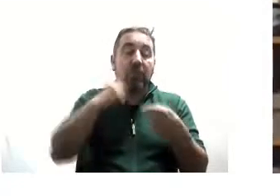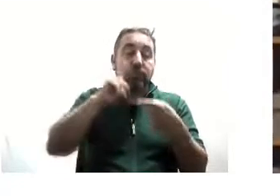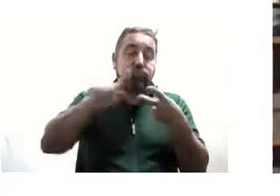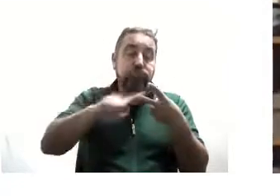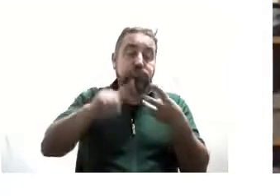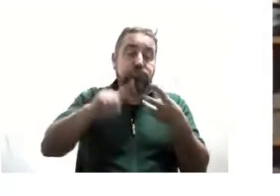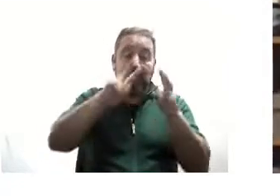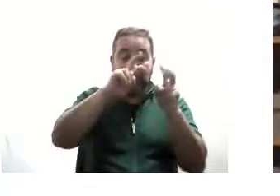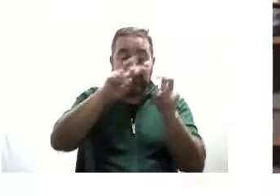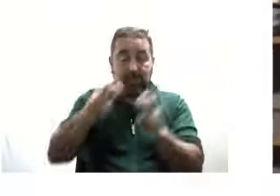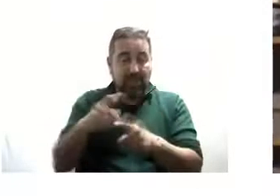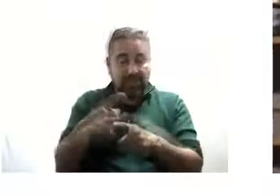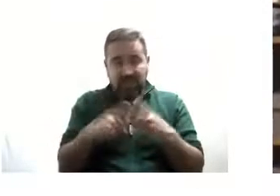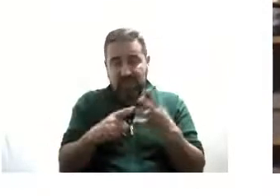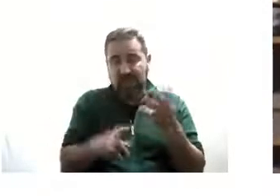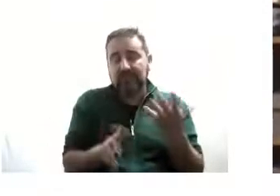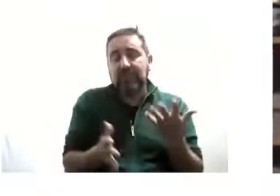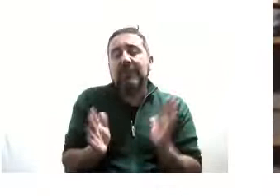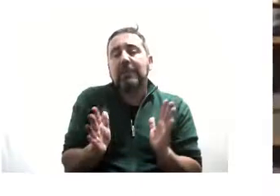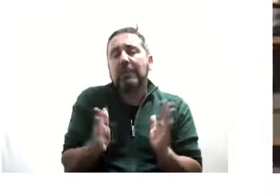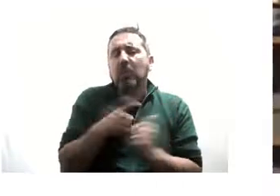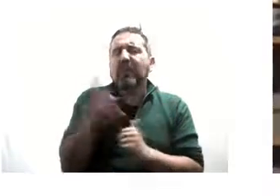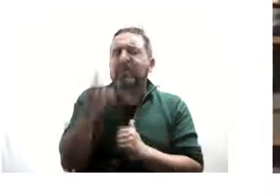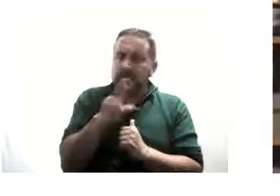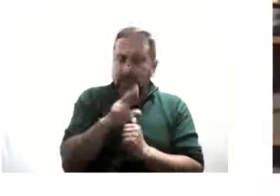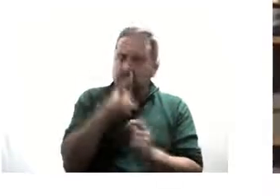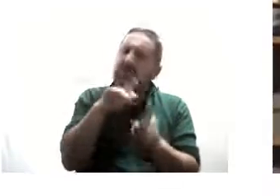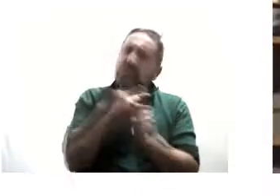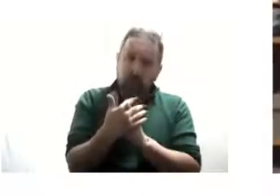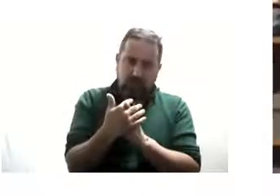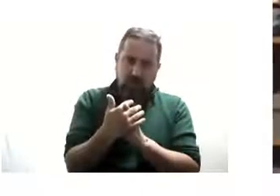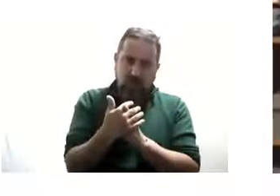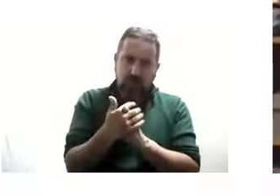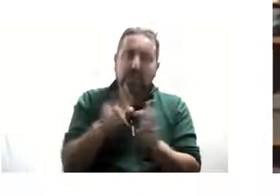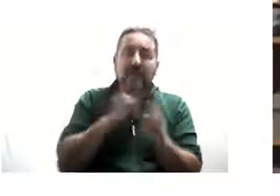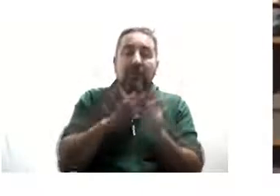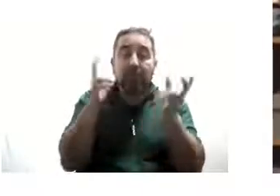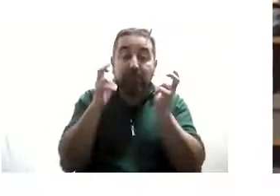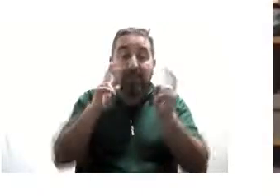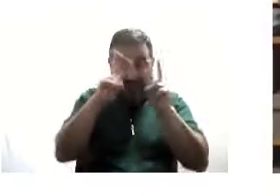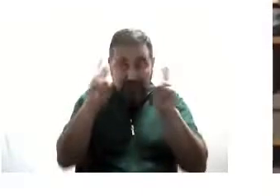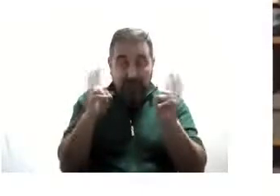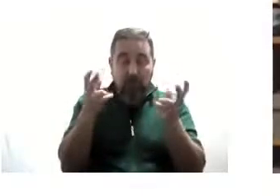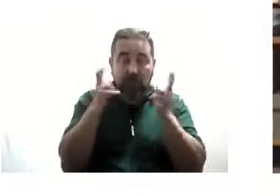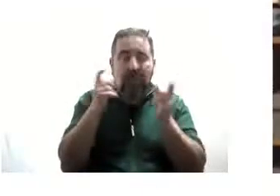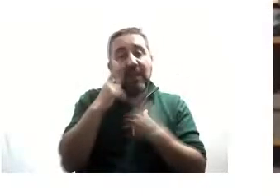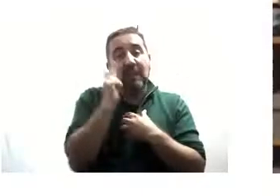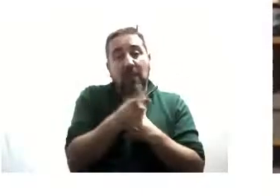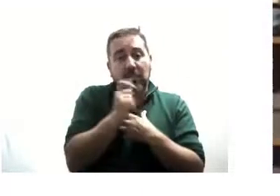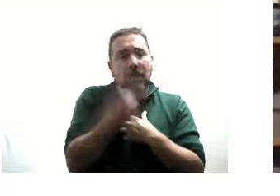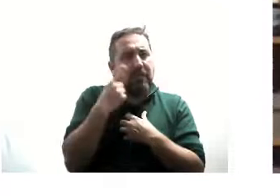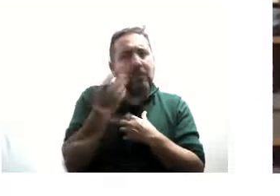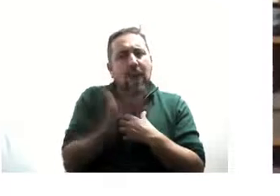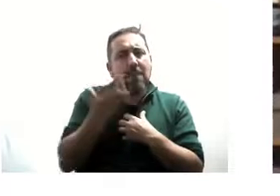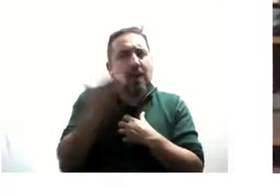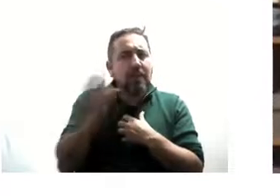temas diferentes. Simplemente también insistir un poco en lo que decías de la situación de binauralidad. Eso cada vez es más habitual el que se